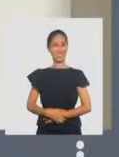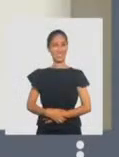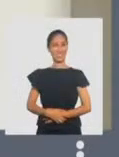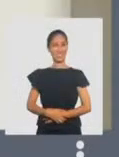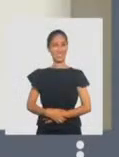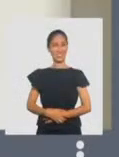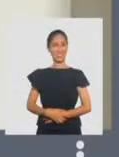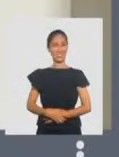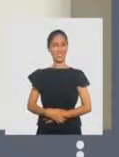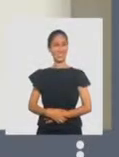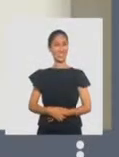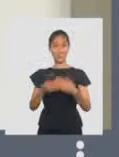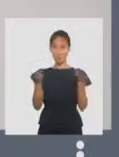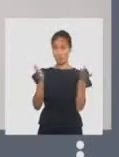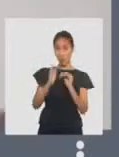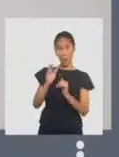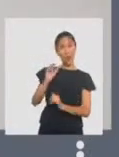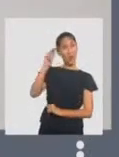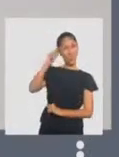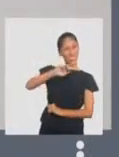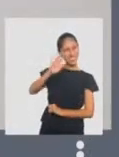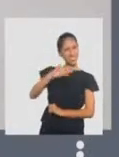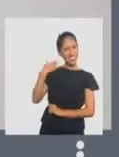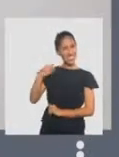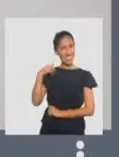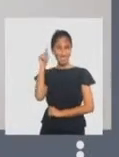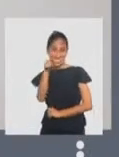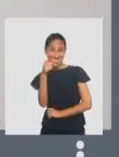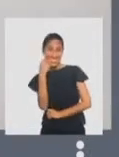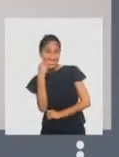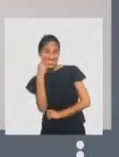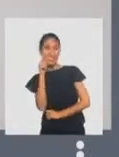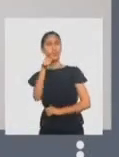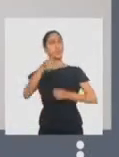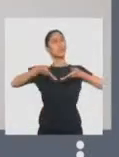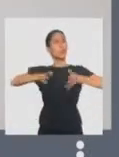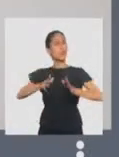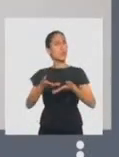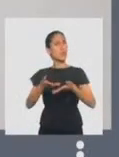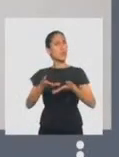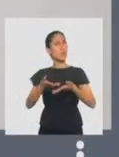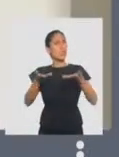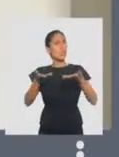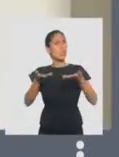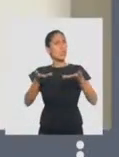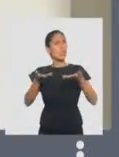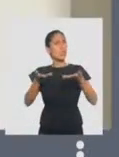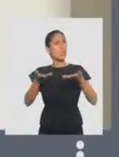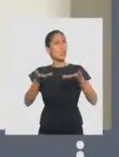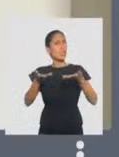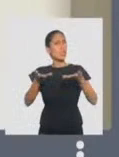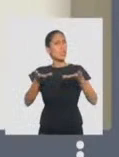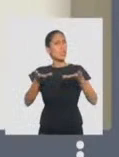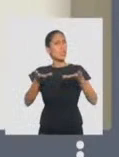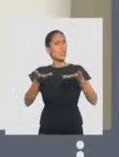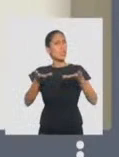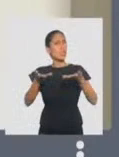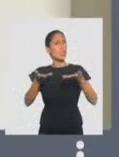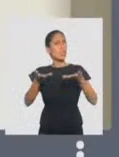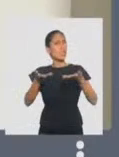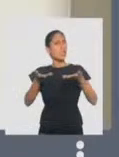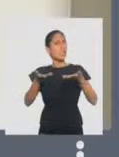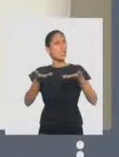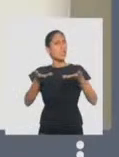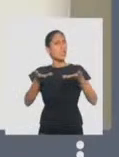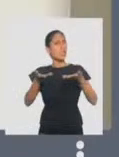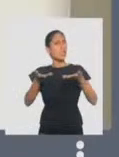Tengo... Eso es lo que dicen, pues, ¿no? Nice to meet you, Iyari. Where are you from? ¿De dónde eres? Le está preguntando.